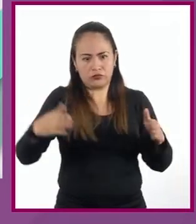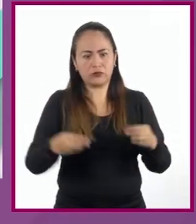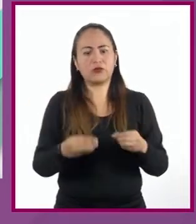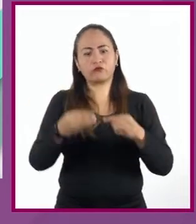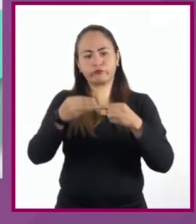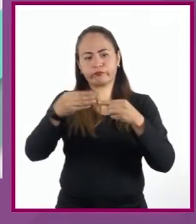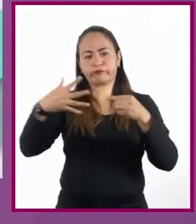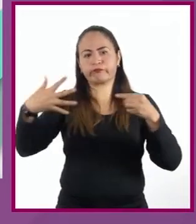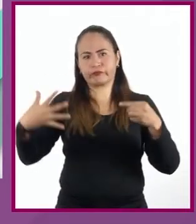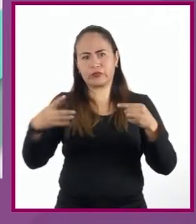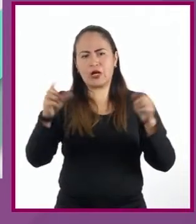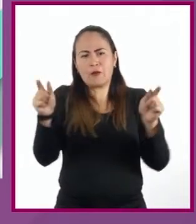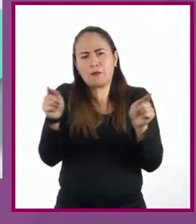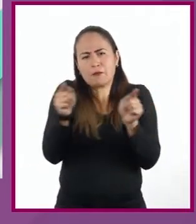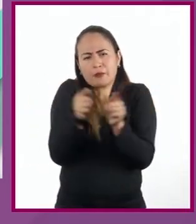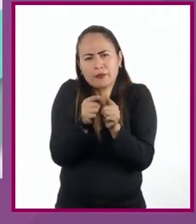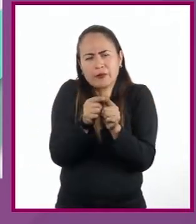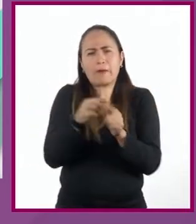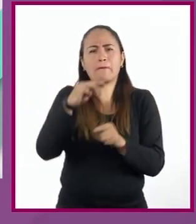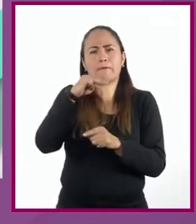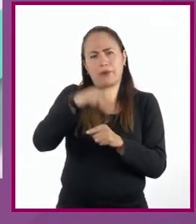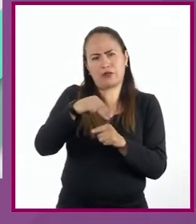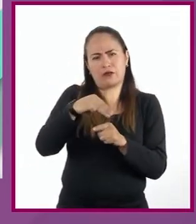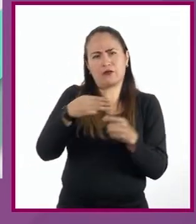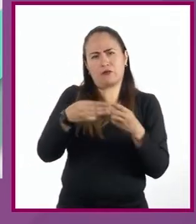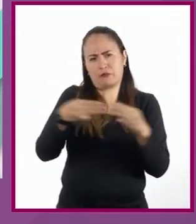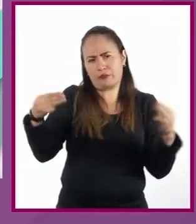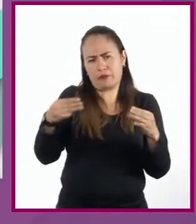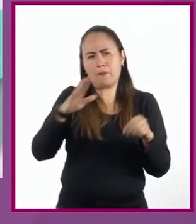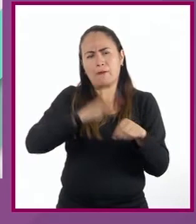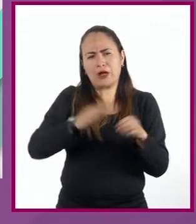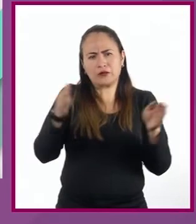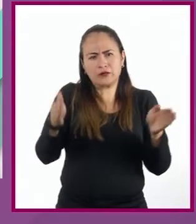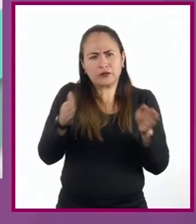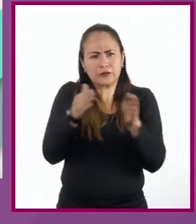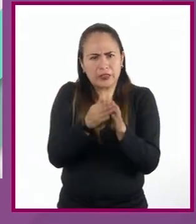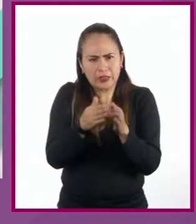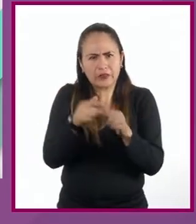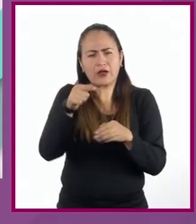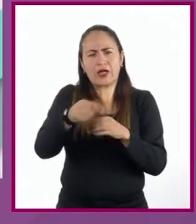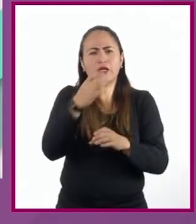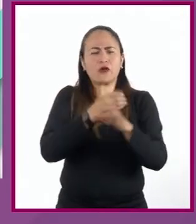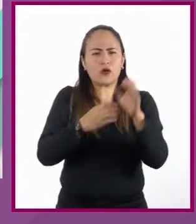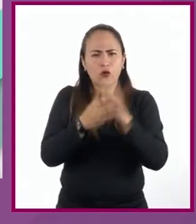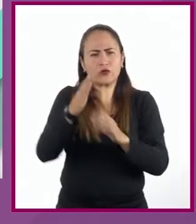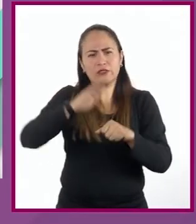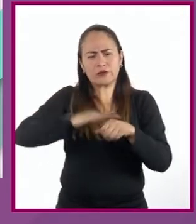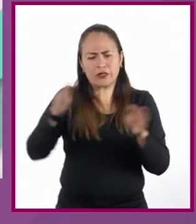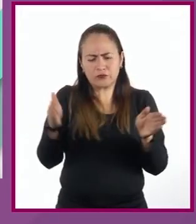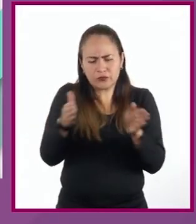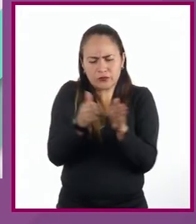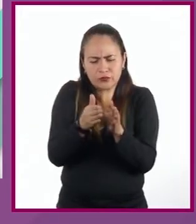unidades de medida más pequeñas que el metro. Se utilizan para medir objetos y distancias más pequeñas que el